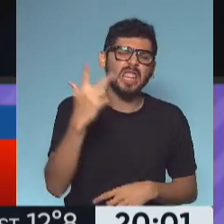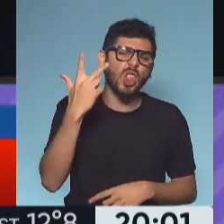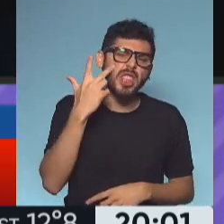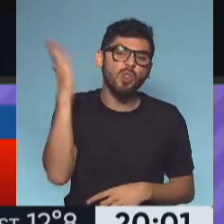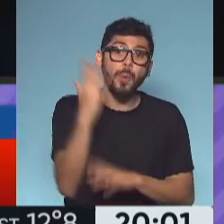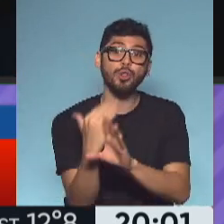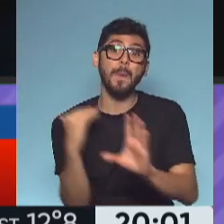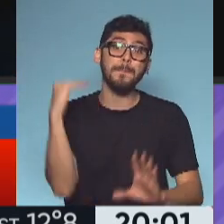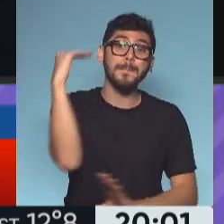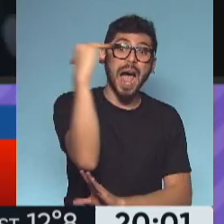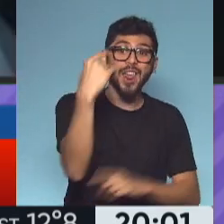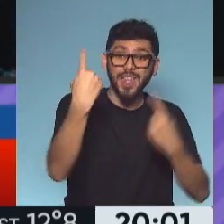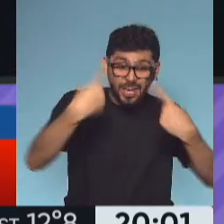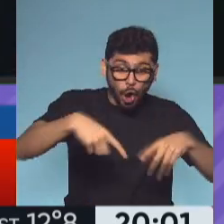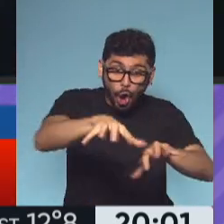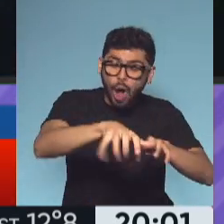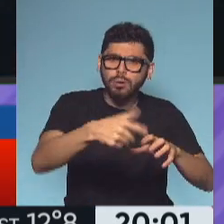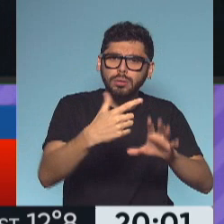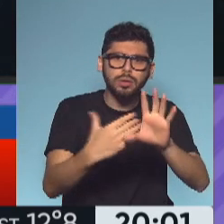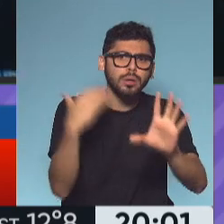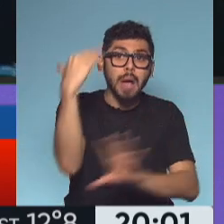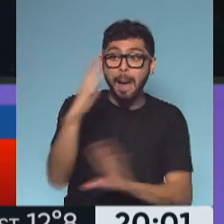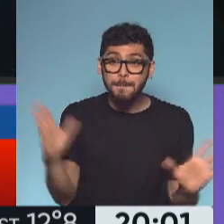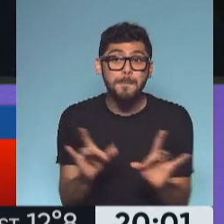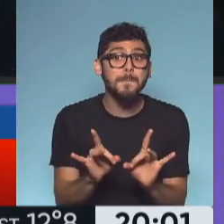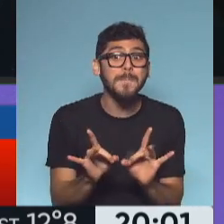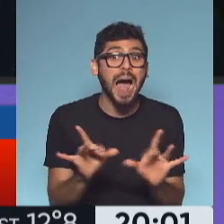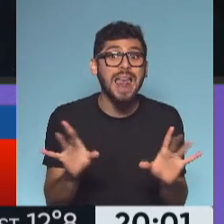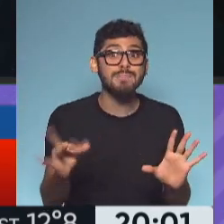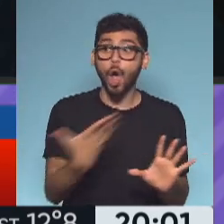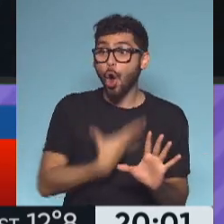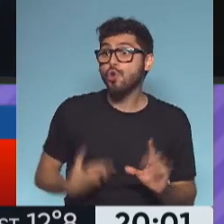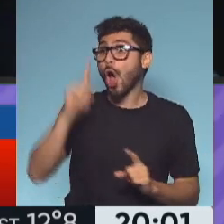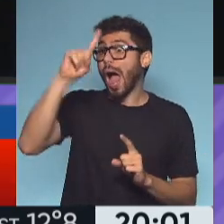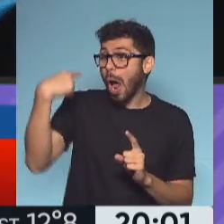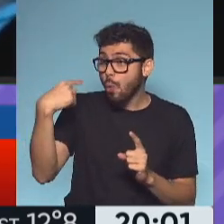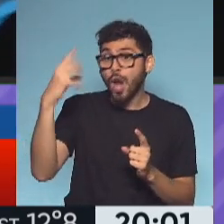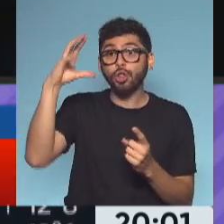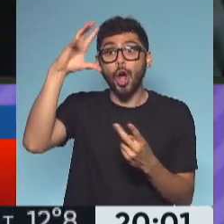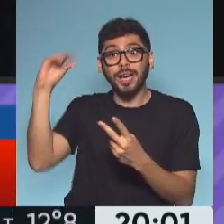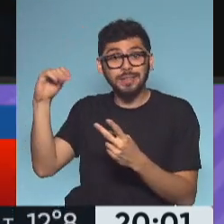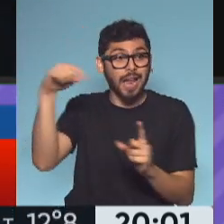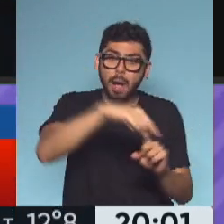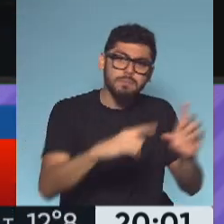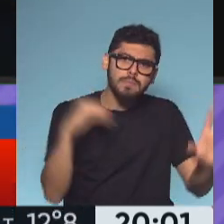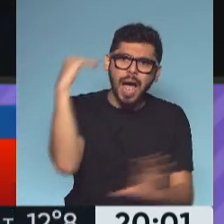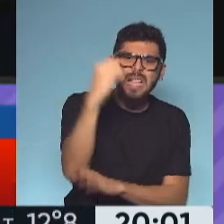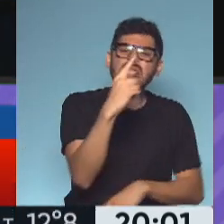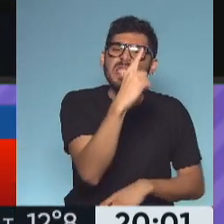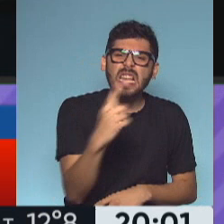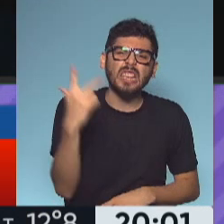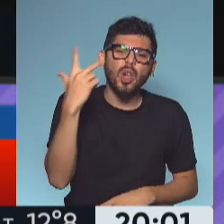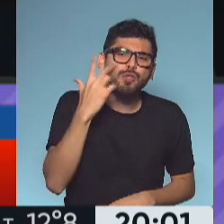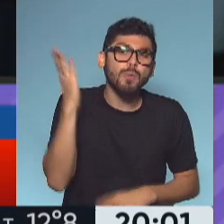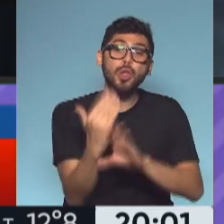118% más de implemento agropecuario en plena pandemia en el gobierno de Alberto y de Cristina frente al gobierno de Macri.